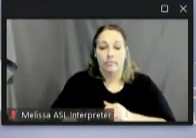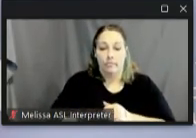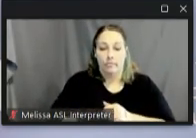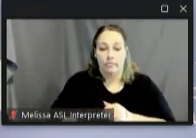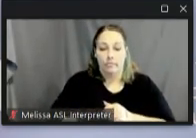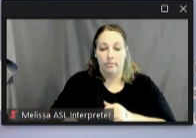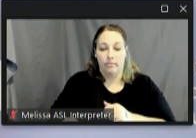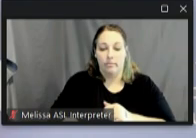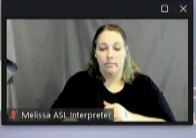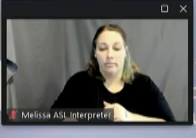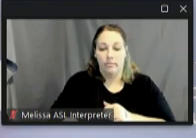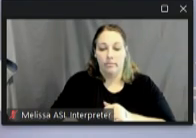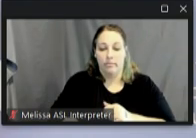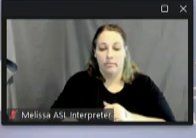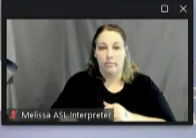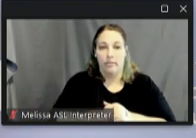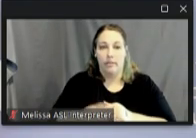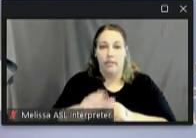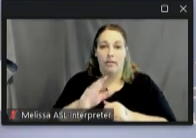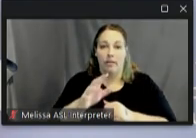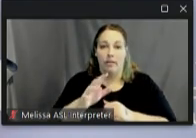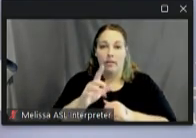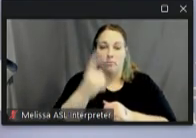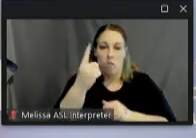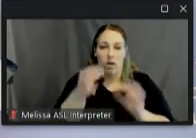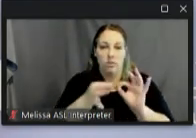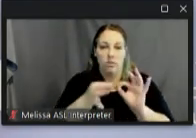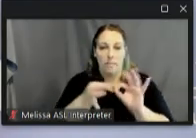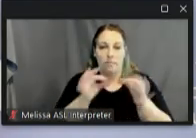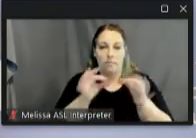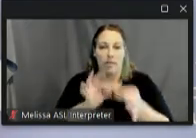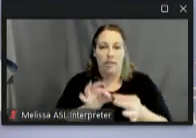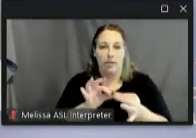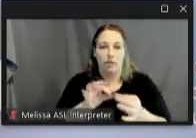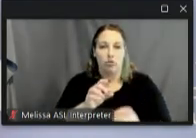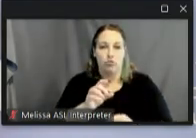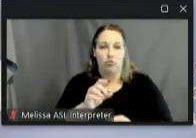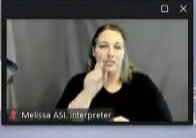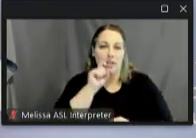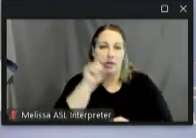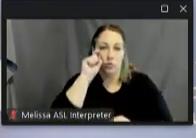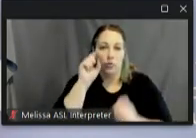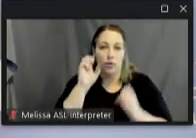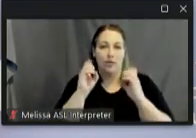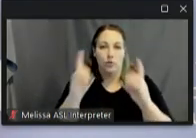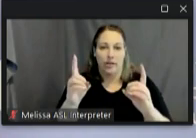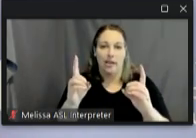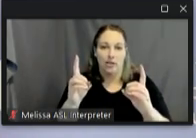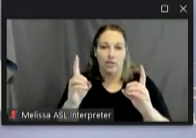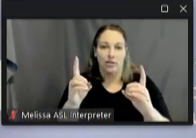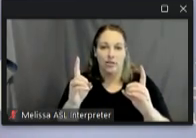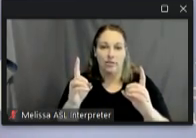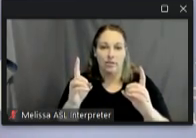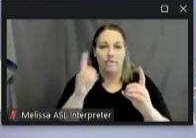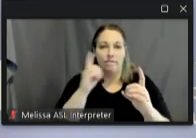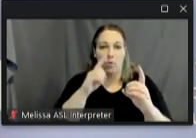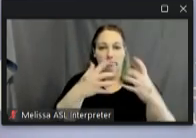sexual, la educación integral, es un tema que desde la comisión hemos tomado